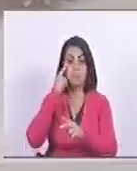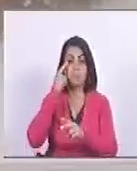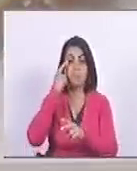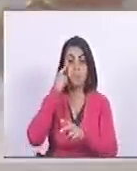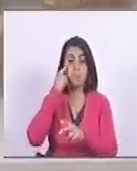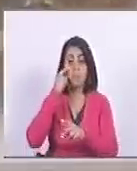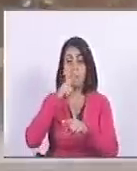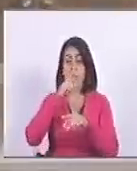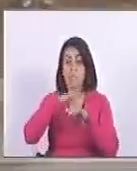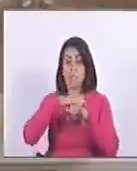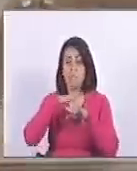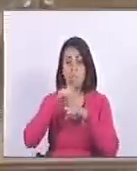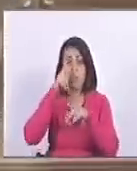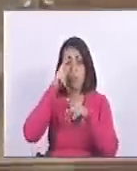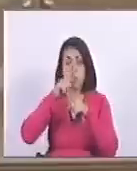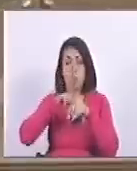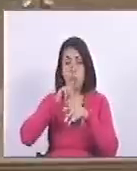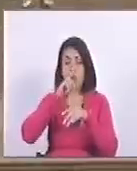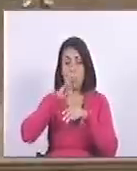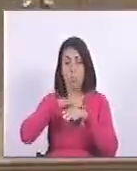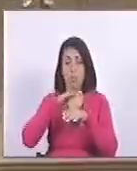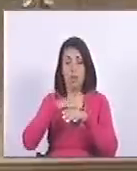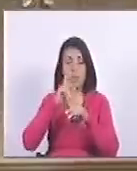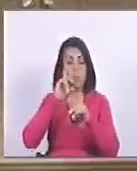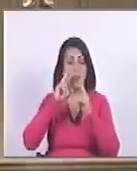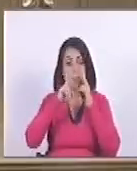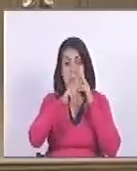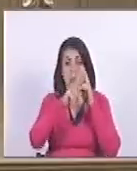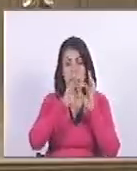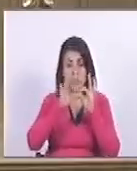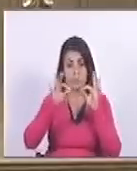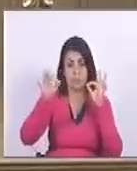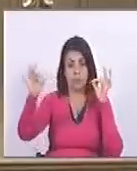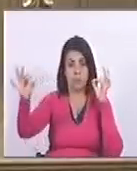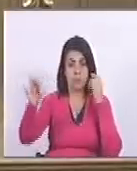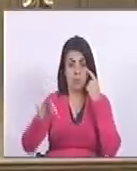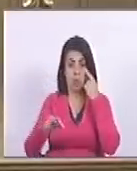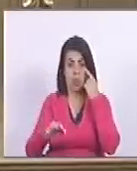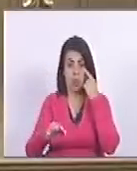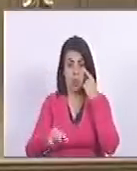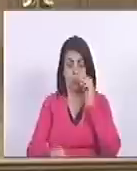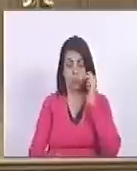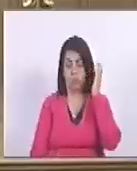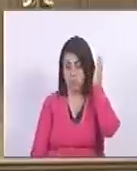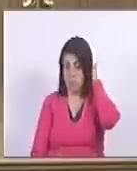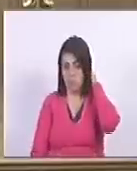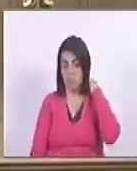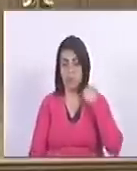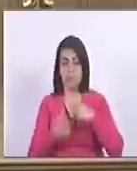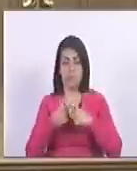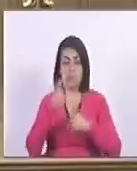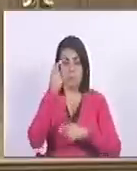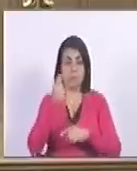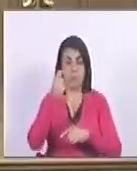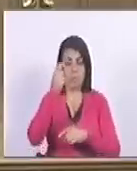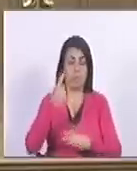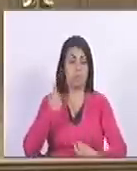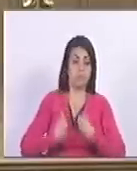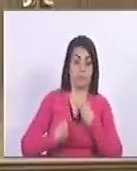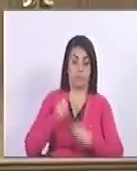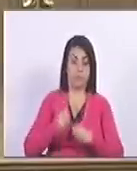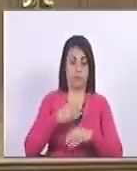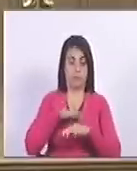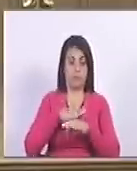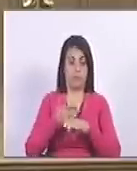ajeno y no son capaces de ver la viga que tienen en el suyo. Estos diputados deberían estar